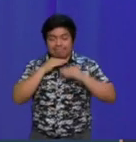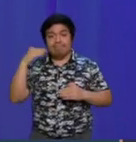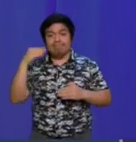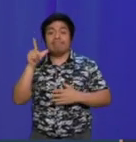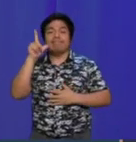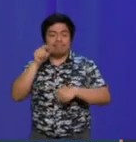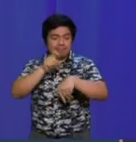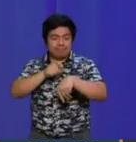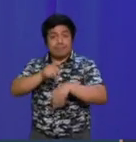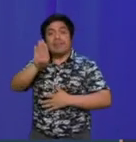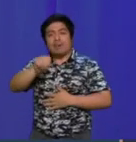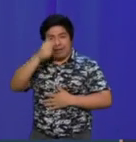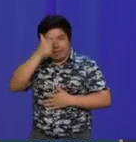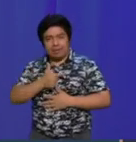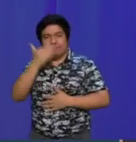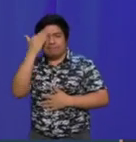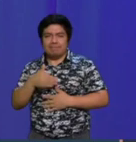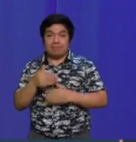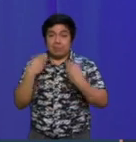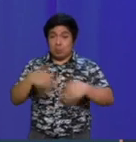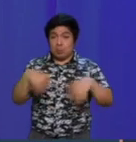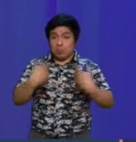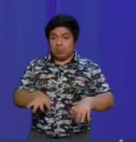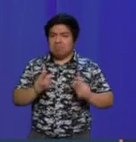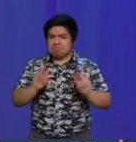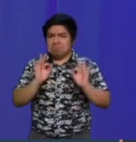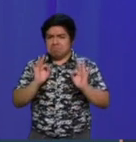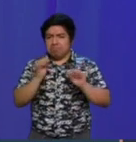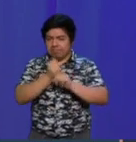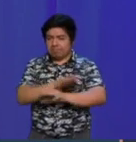yo lo espero mañana en punto de las 9 de la noche. Vamos a tener un programa muy bueno,